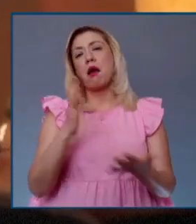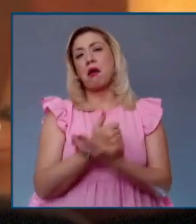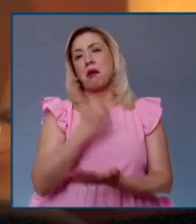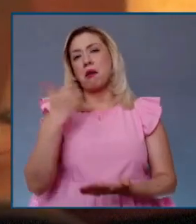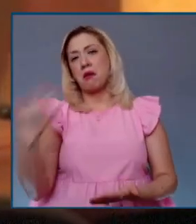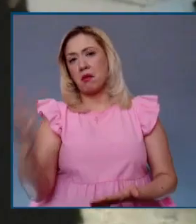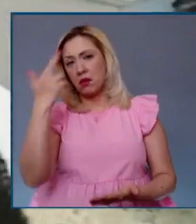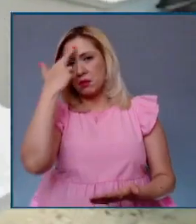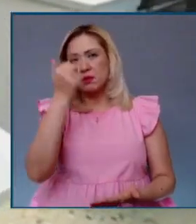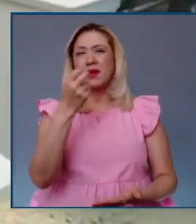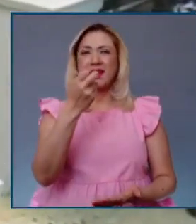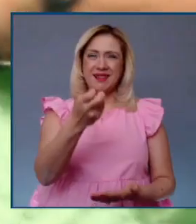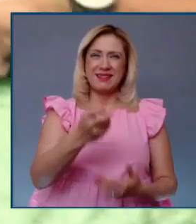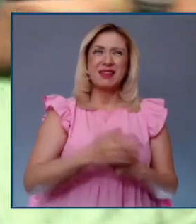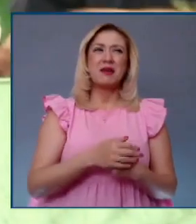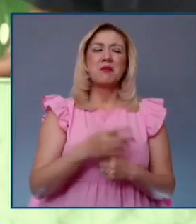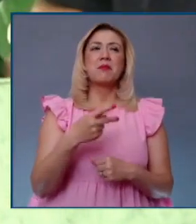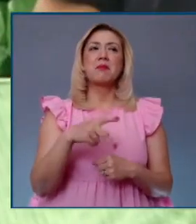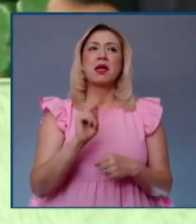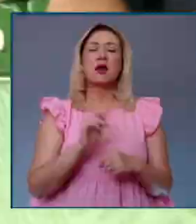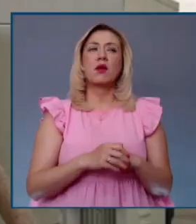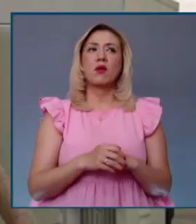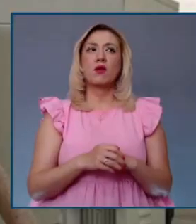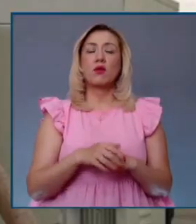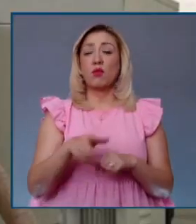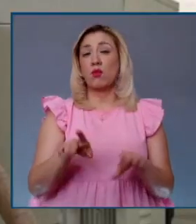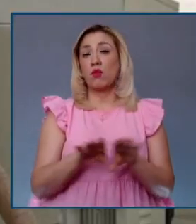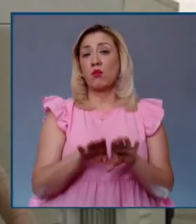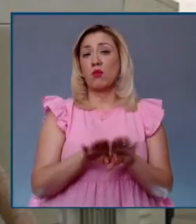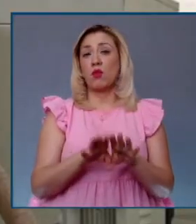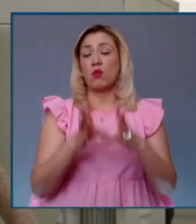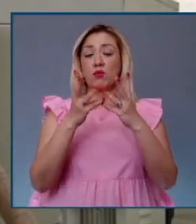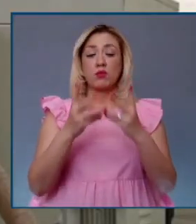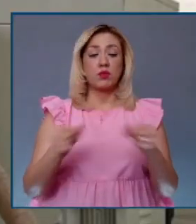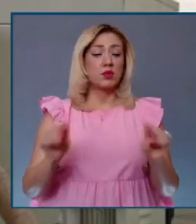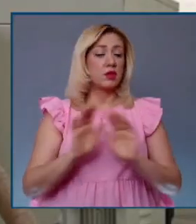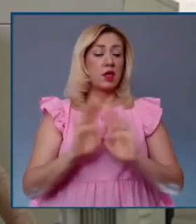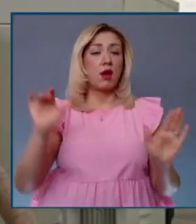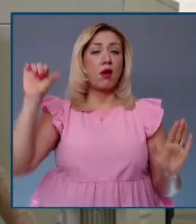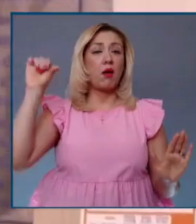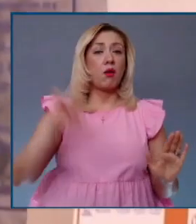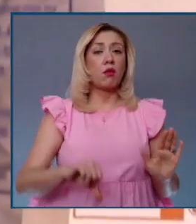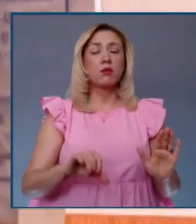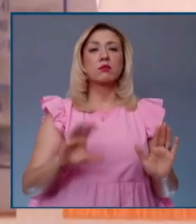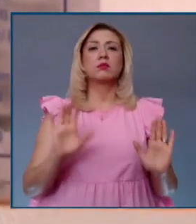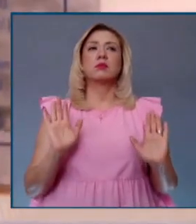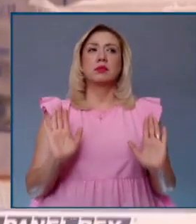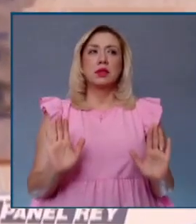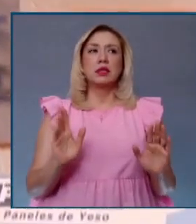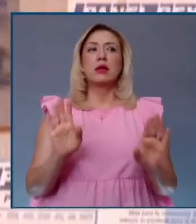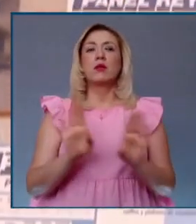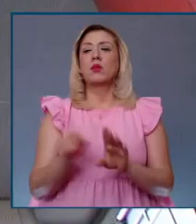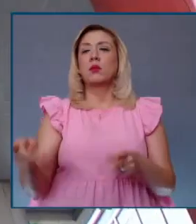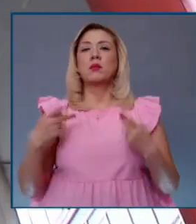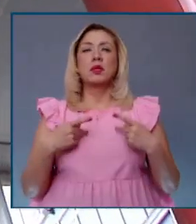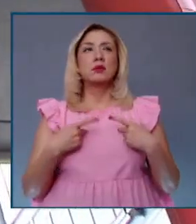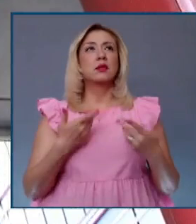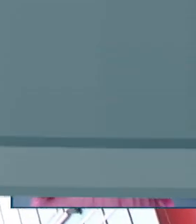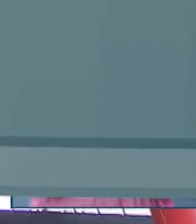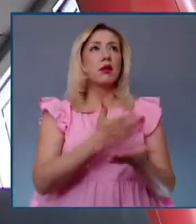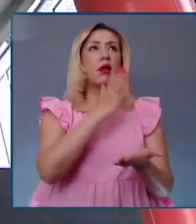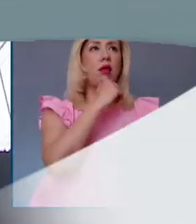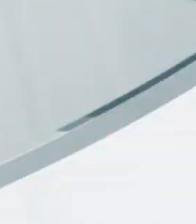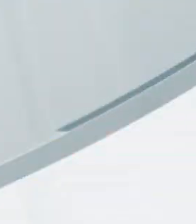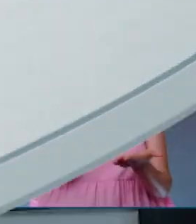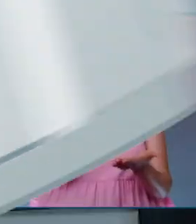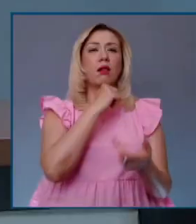no prosperó por no haber arreglo o bien por cuestiones ajenas a la parte solicitante no pudo concretarse.